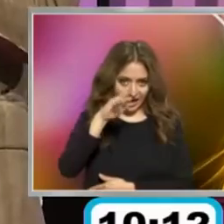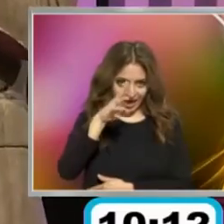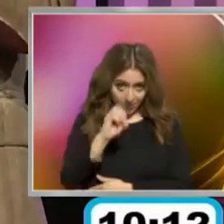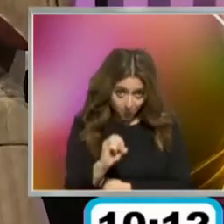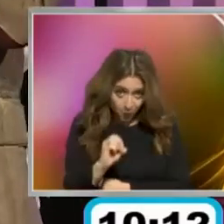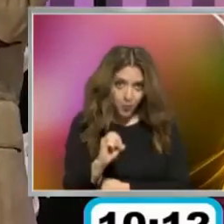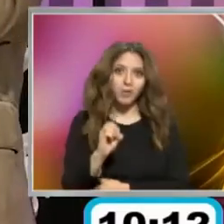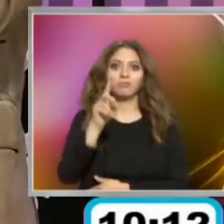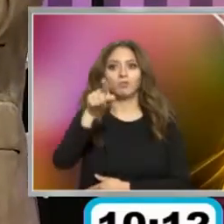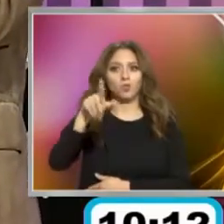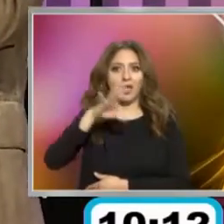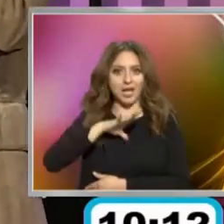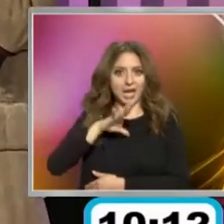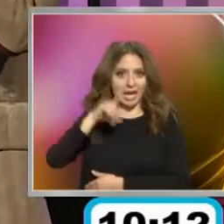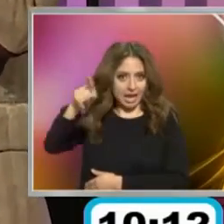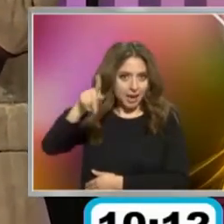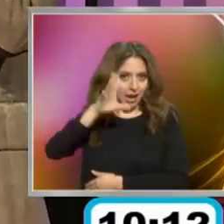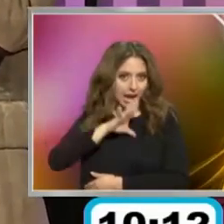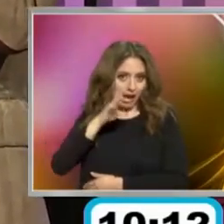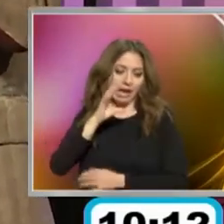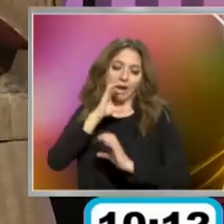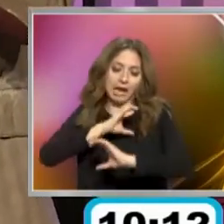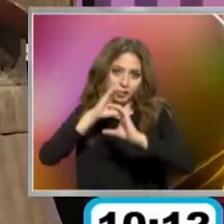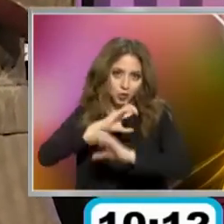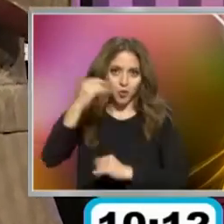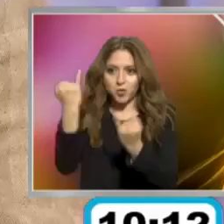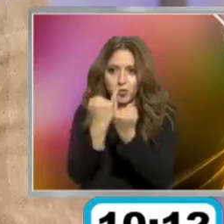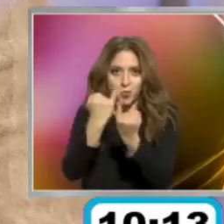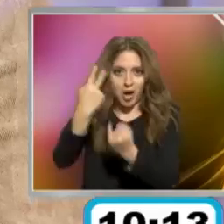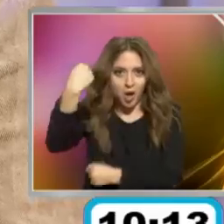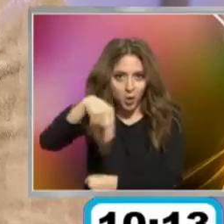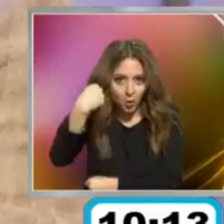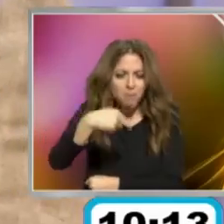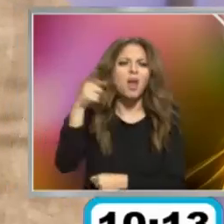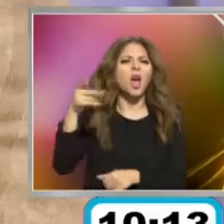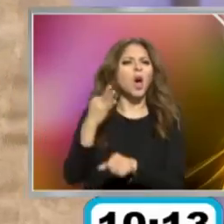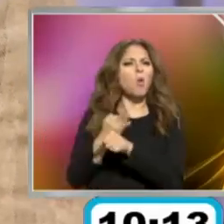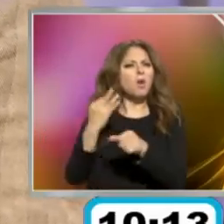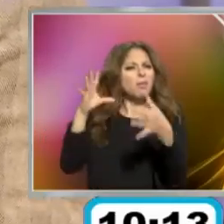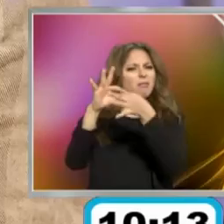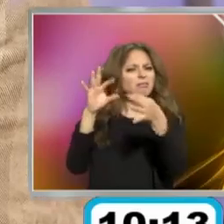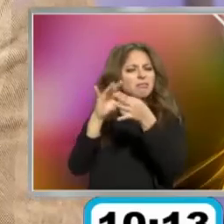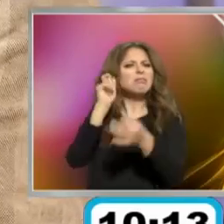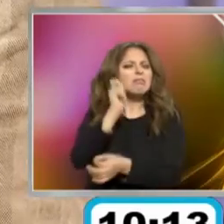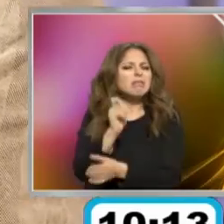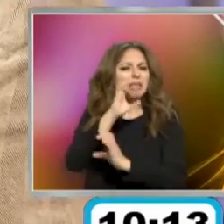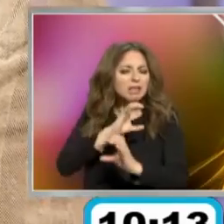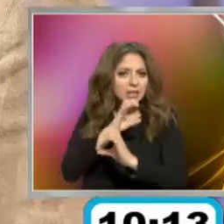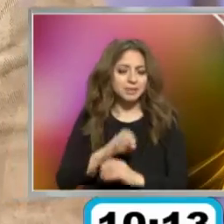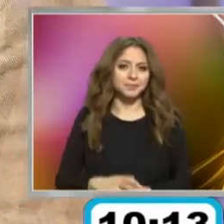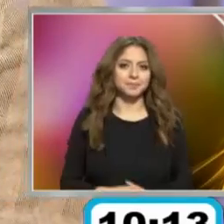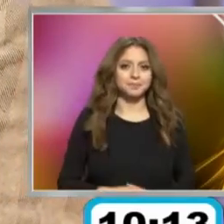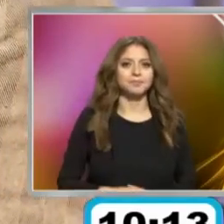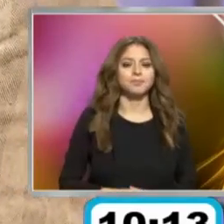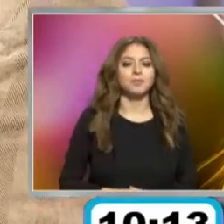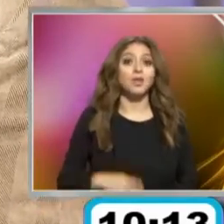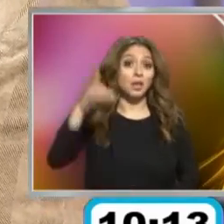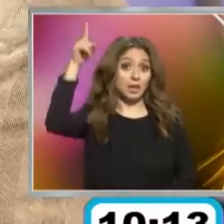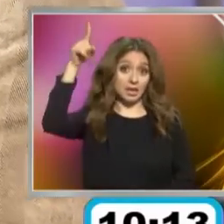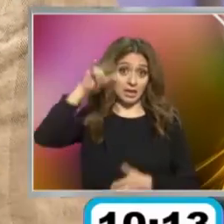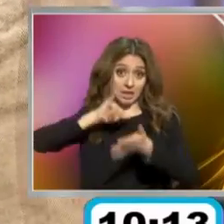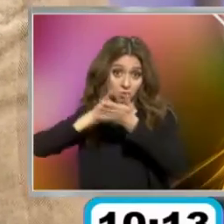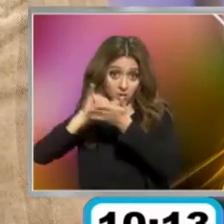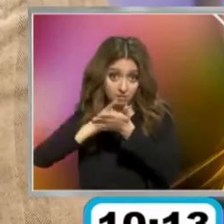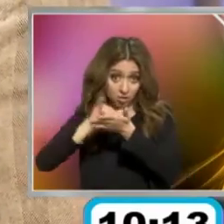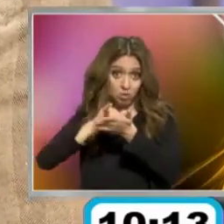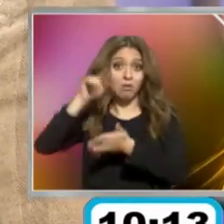tema que se llama así. Sí, Platíquenme cierto. un poco y rápido la historia de este tema. Bueno, pues en Nueva York nos llevó un taxista que era